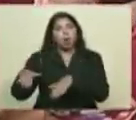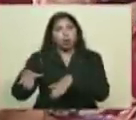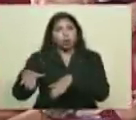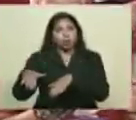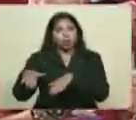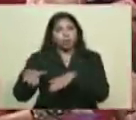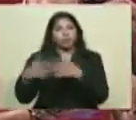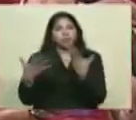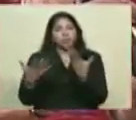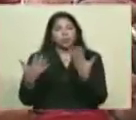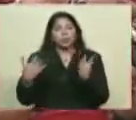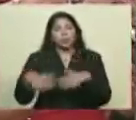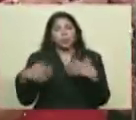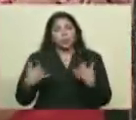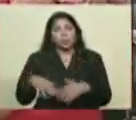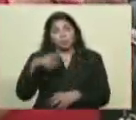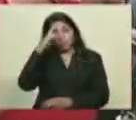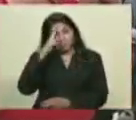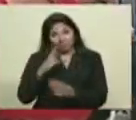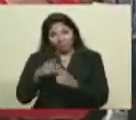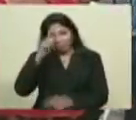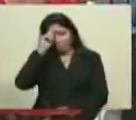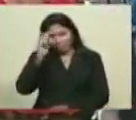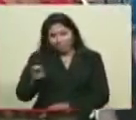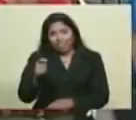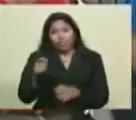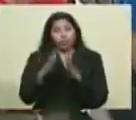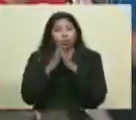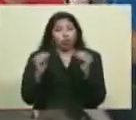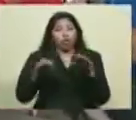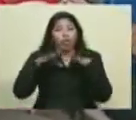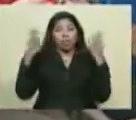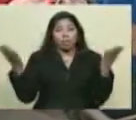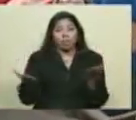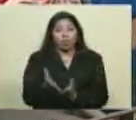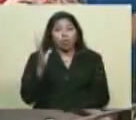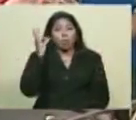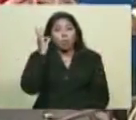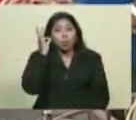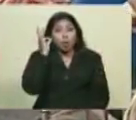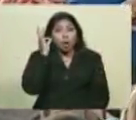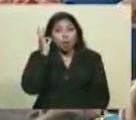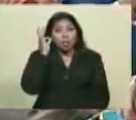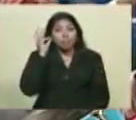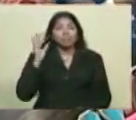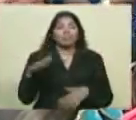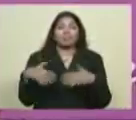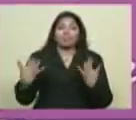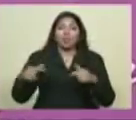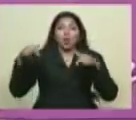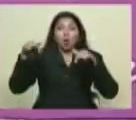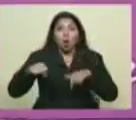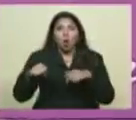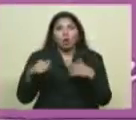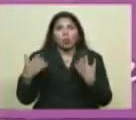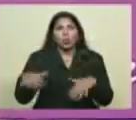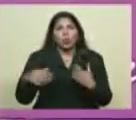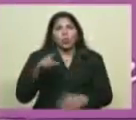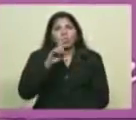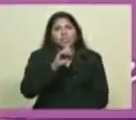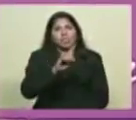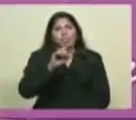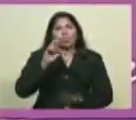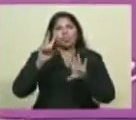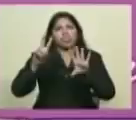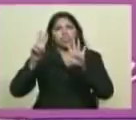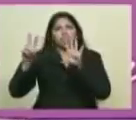de admiración a todas las mujeres del mundo que hoy en más de